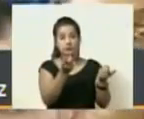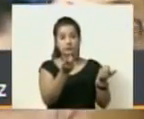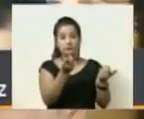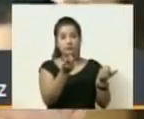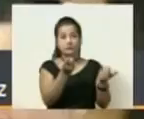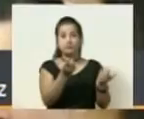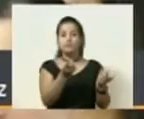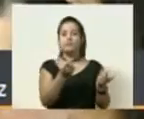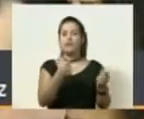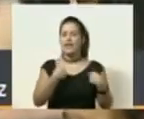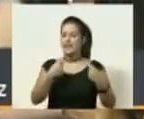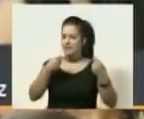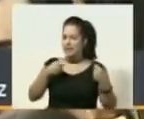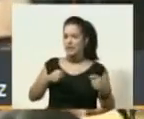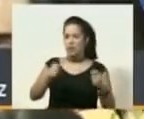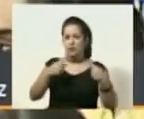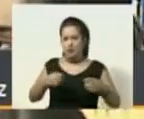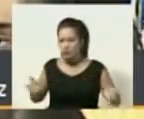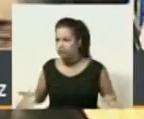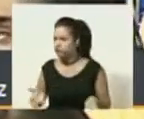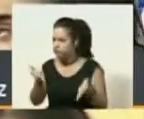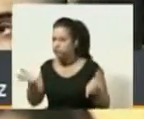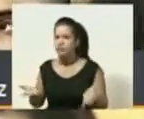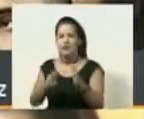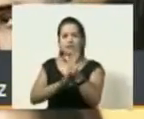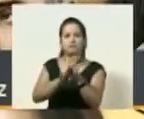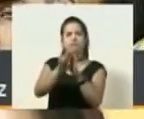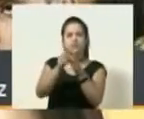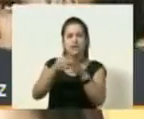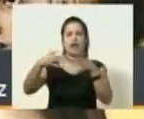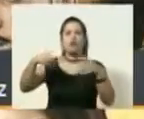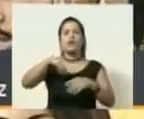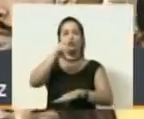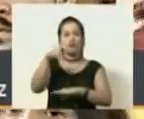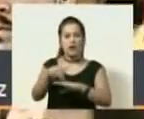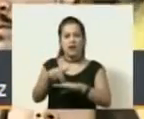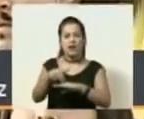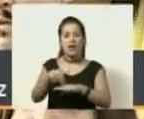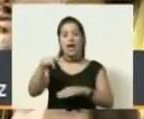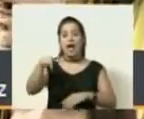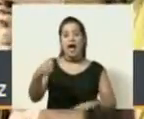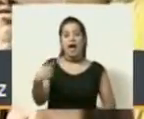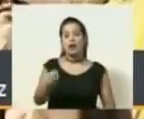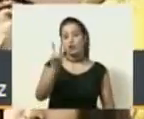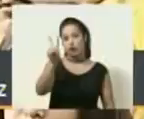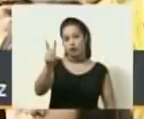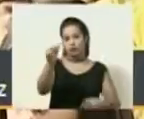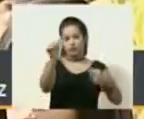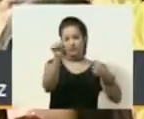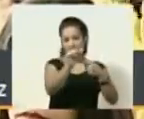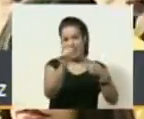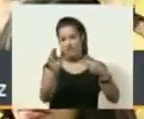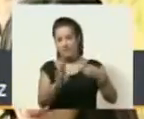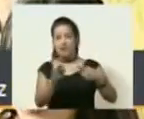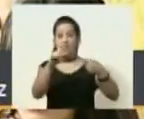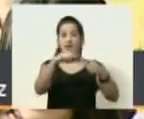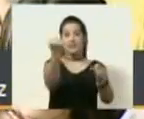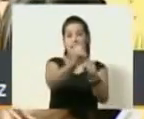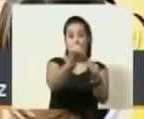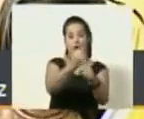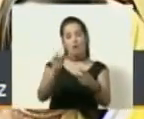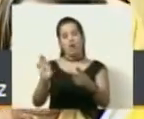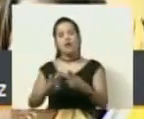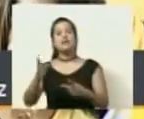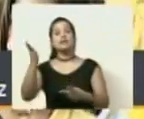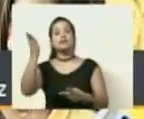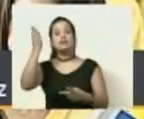he pretendido excitar la prosperidad nacional por los dos más grandes palancas de la industria, el trabajo y el